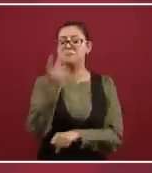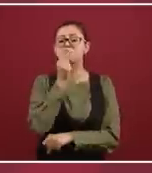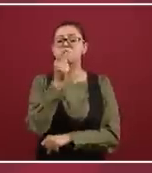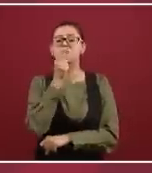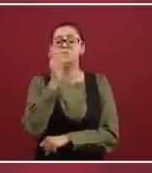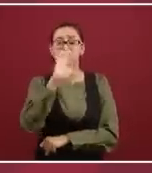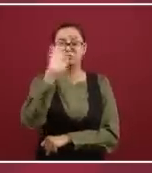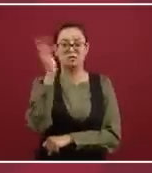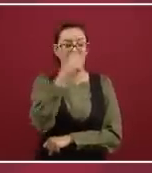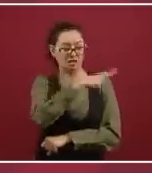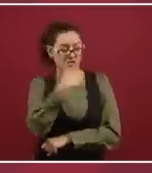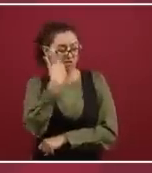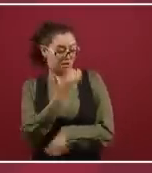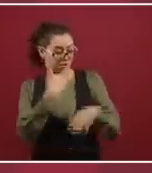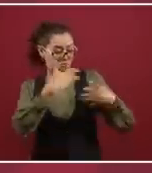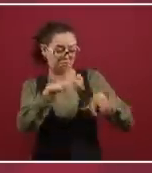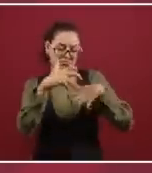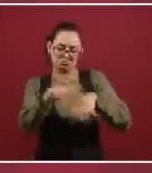libre manifestación,